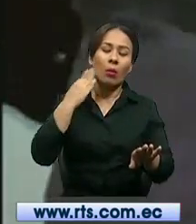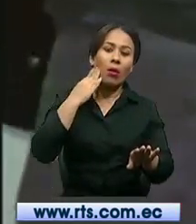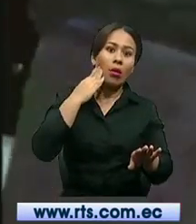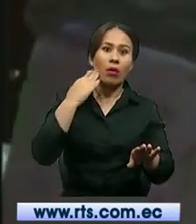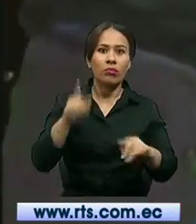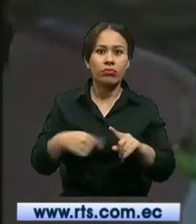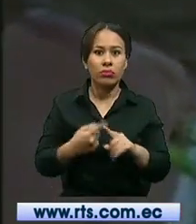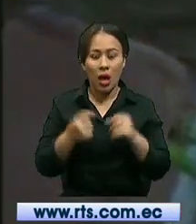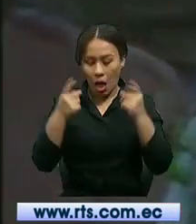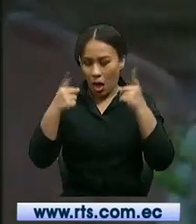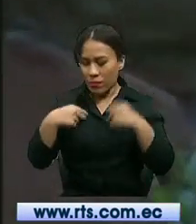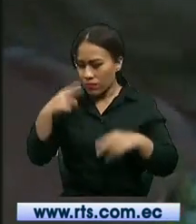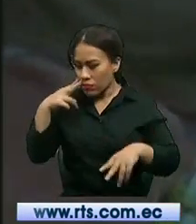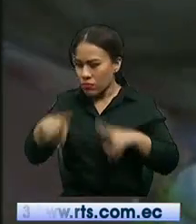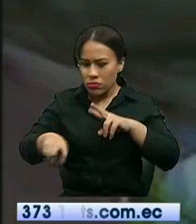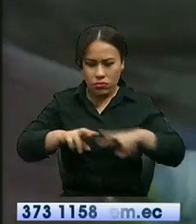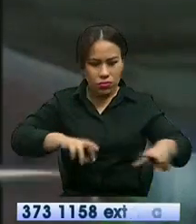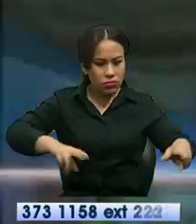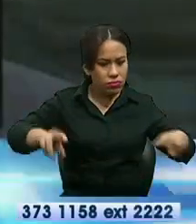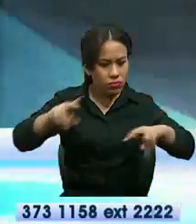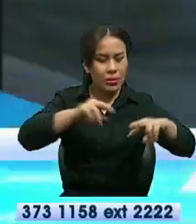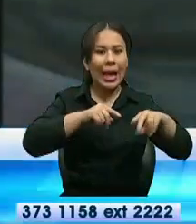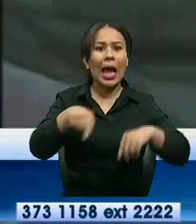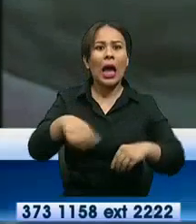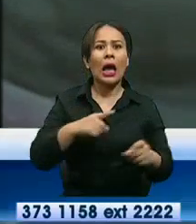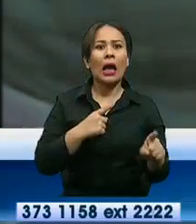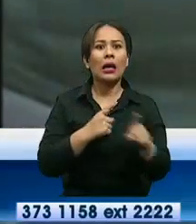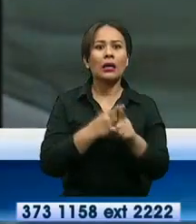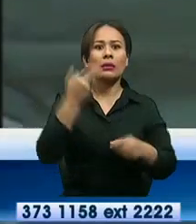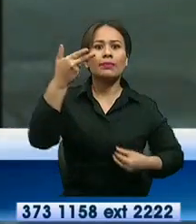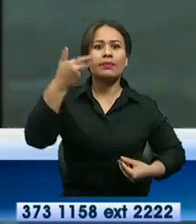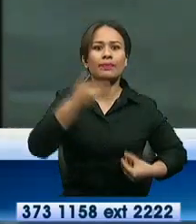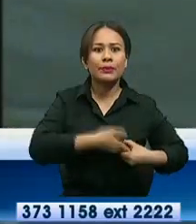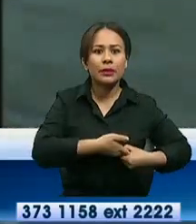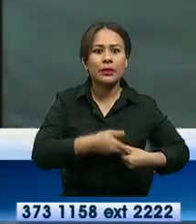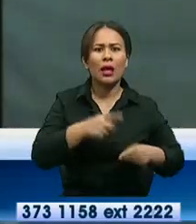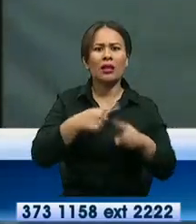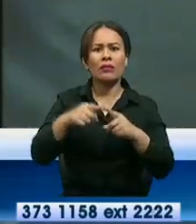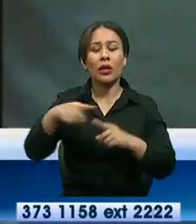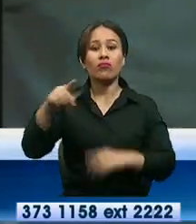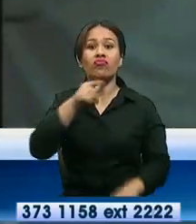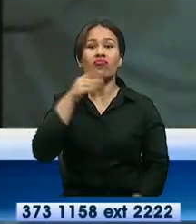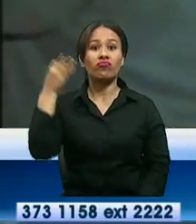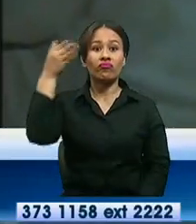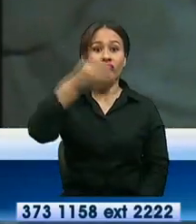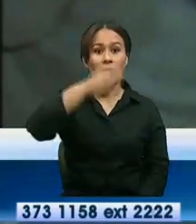Noel, pero quienes llegaron fueron agentes de la Dirección General de Inteligencia, así como militares del